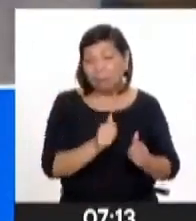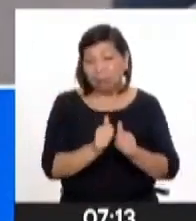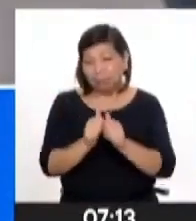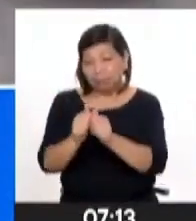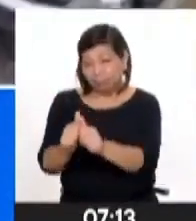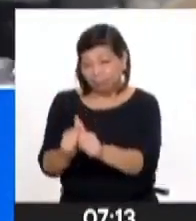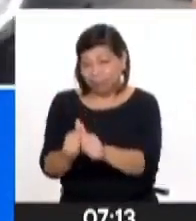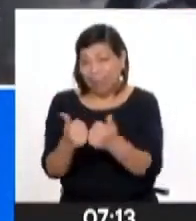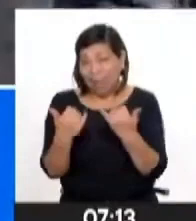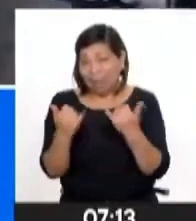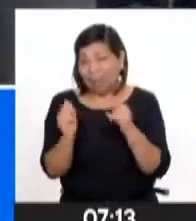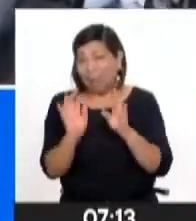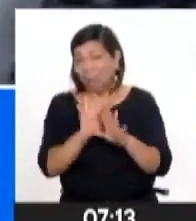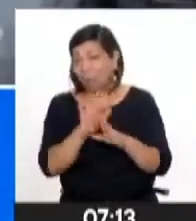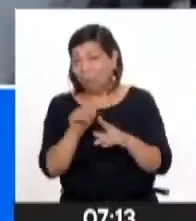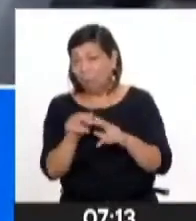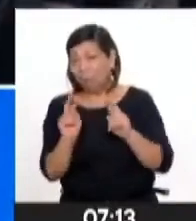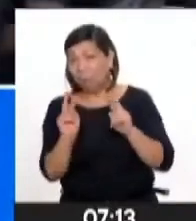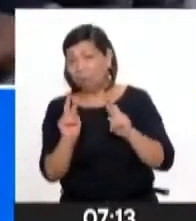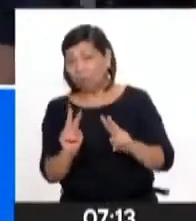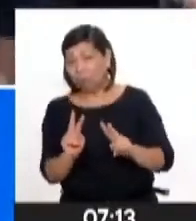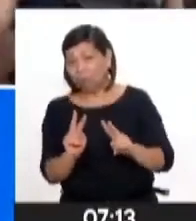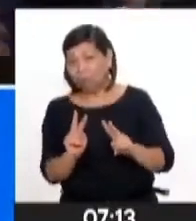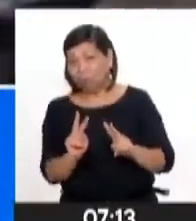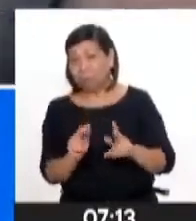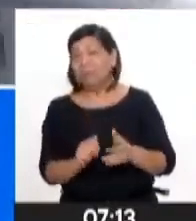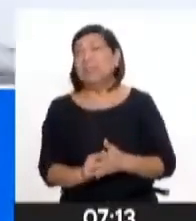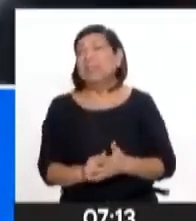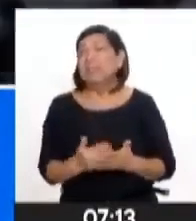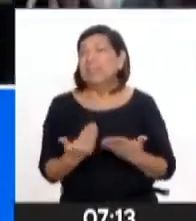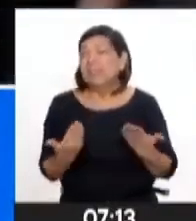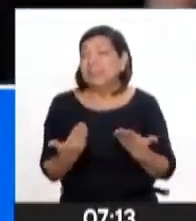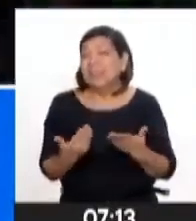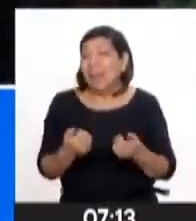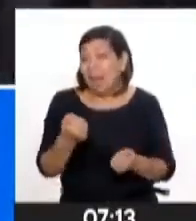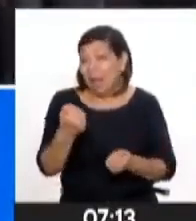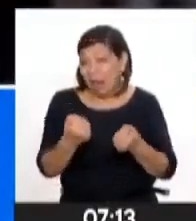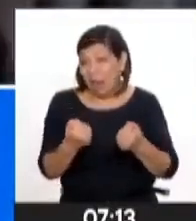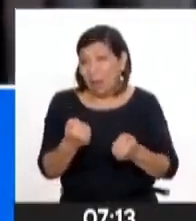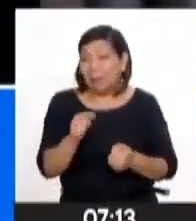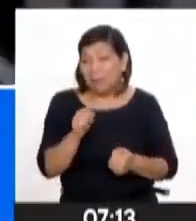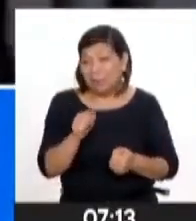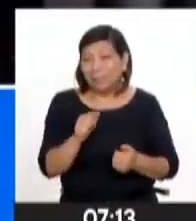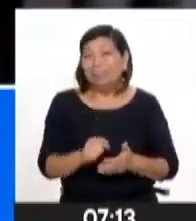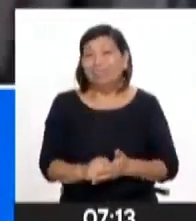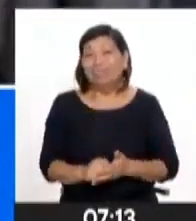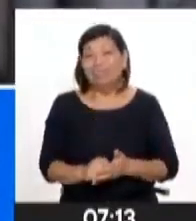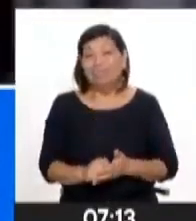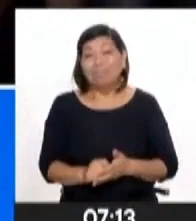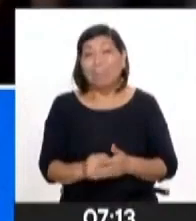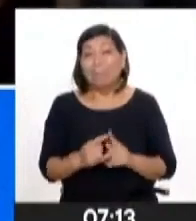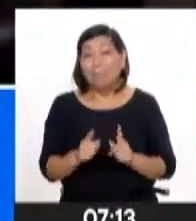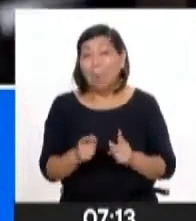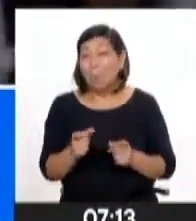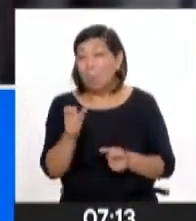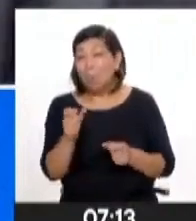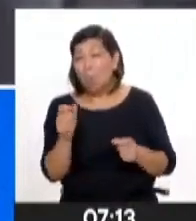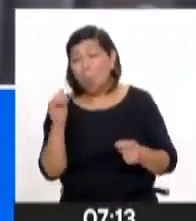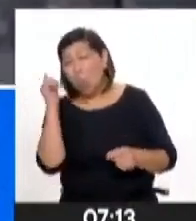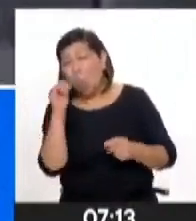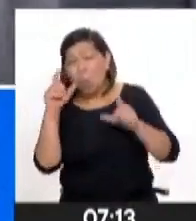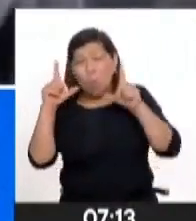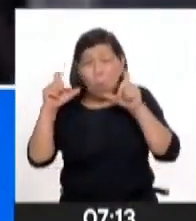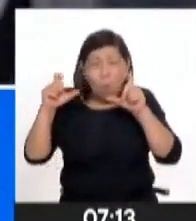garantizado. Joran Van der Sloot es sometido a una revisión médica de rutina para asegurar su buen estado de salud antes de ser